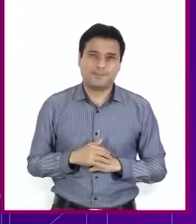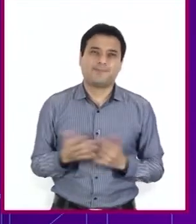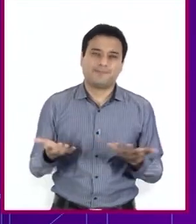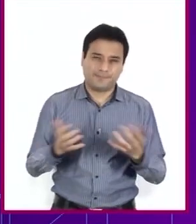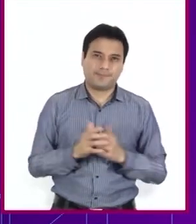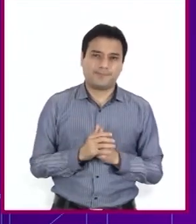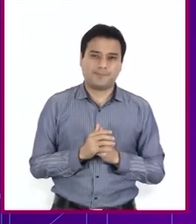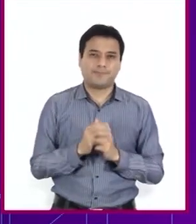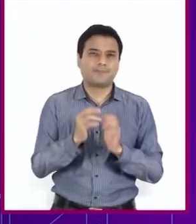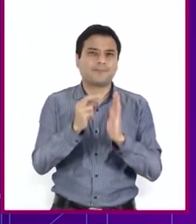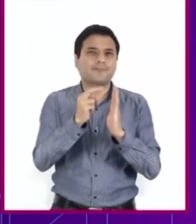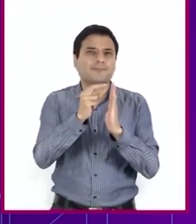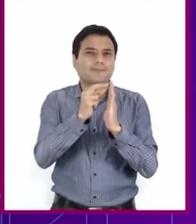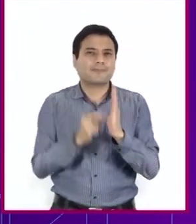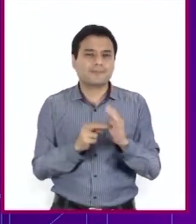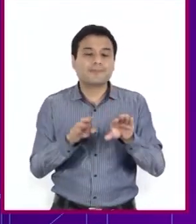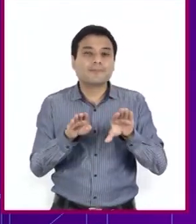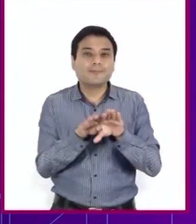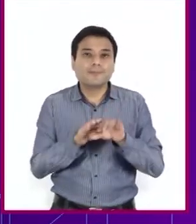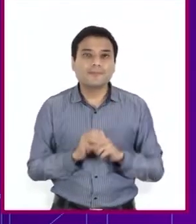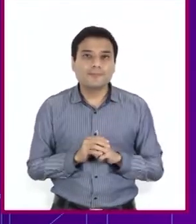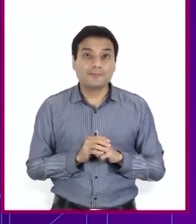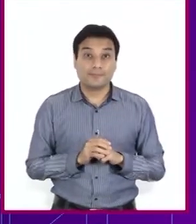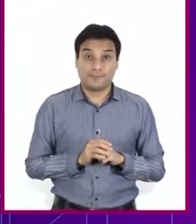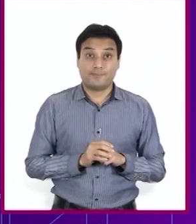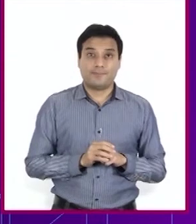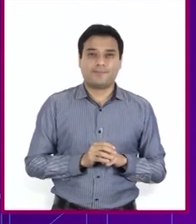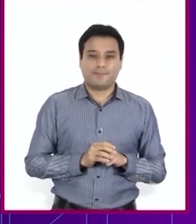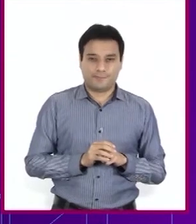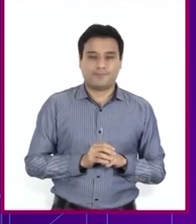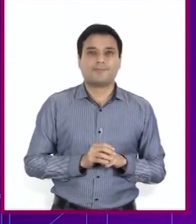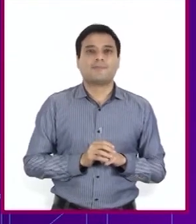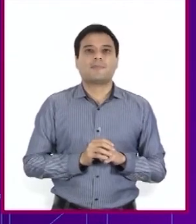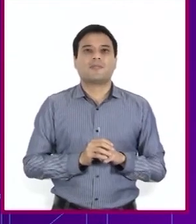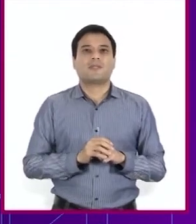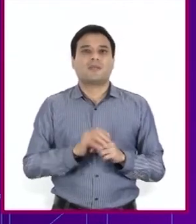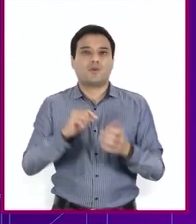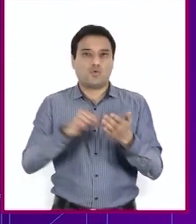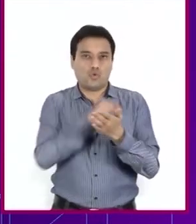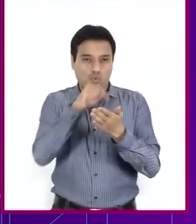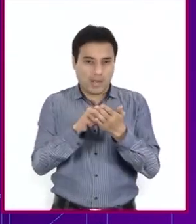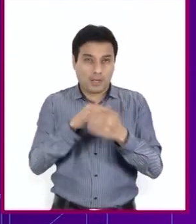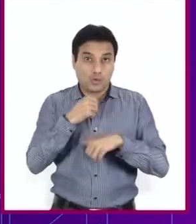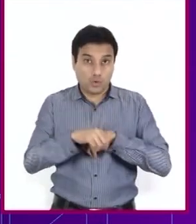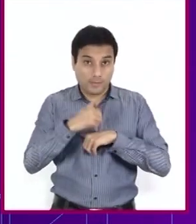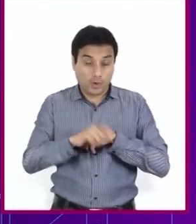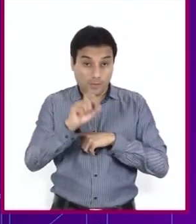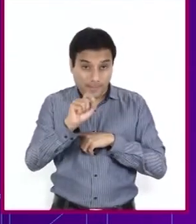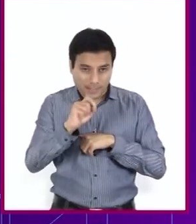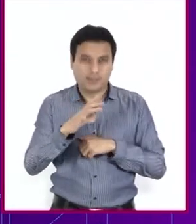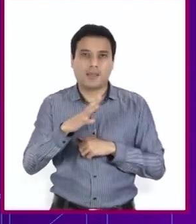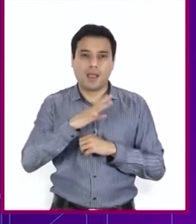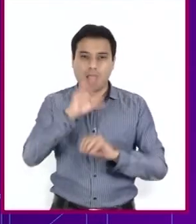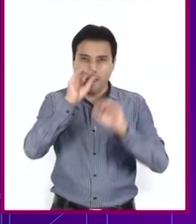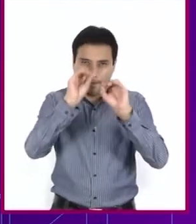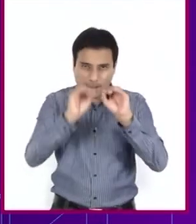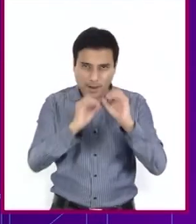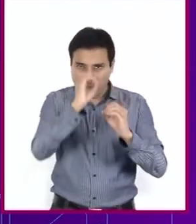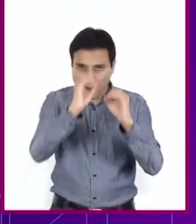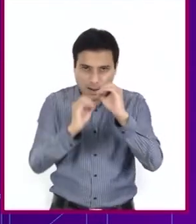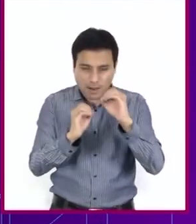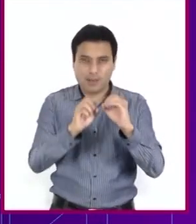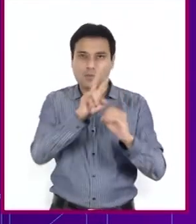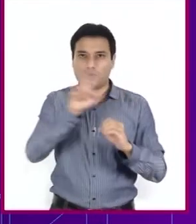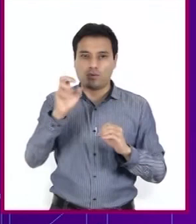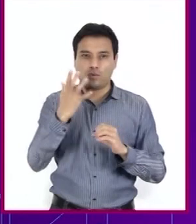arreglo que tiene 210 círculos ocupa la posición número 20. Bien, vamos a